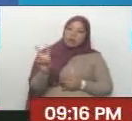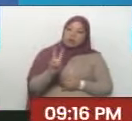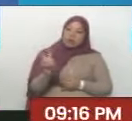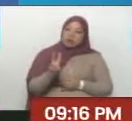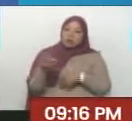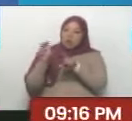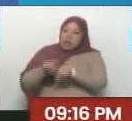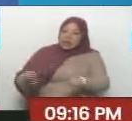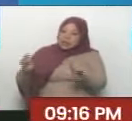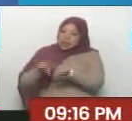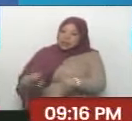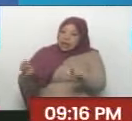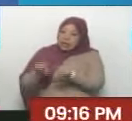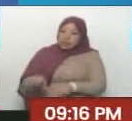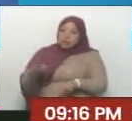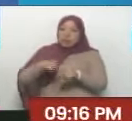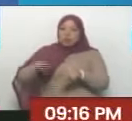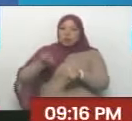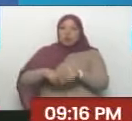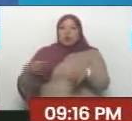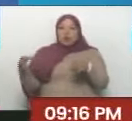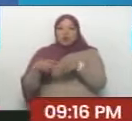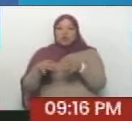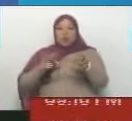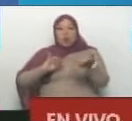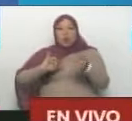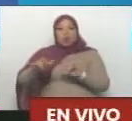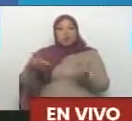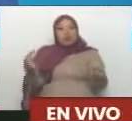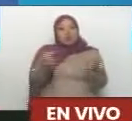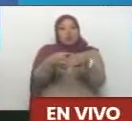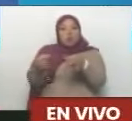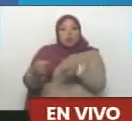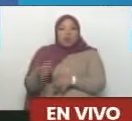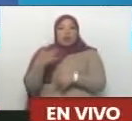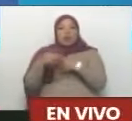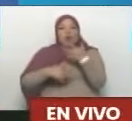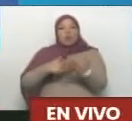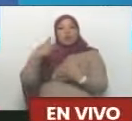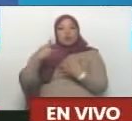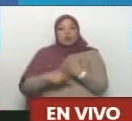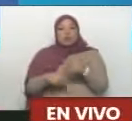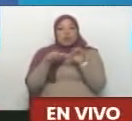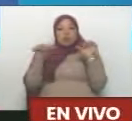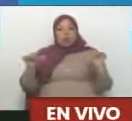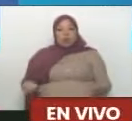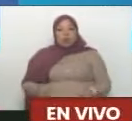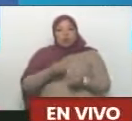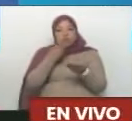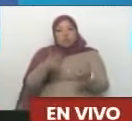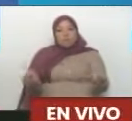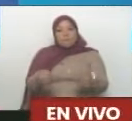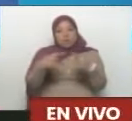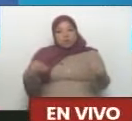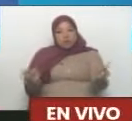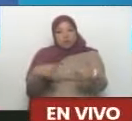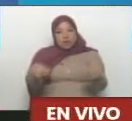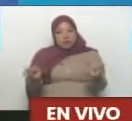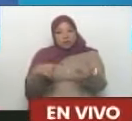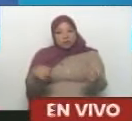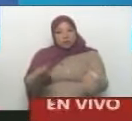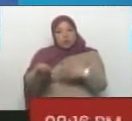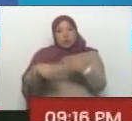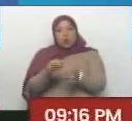su adopción por parte de bandas, shows, orquestas y otras plataformas de difusión musical.